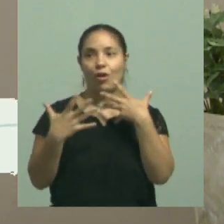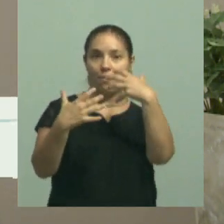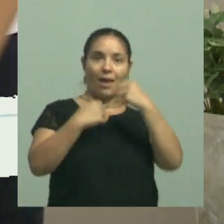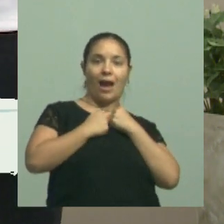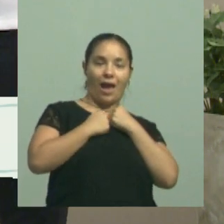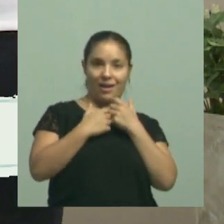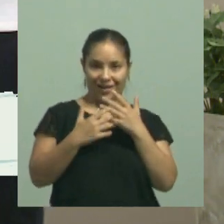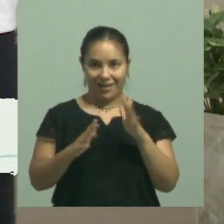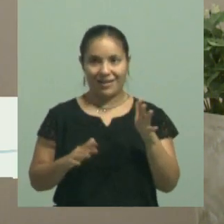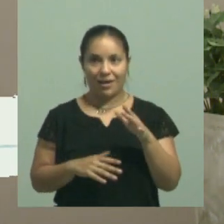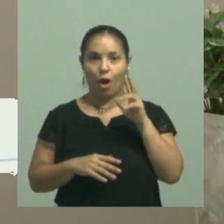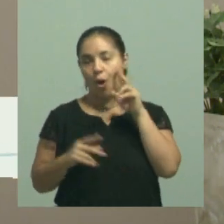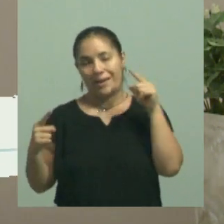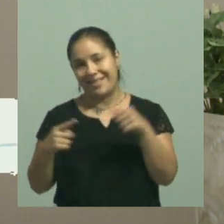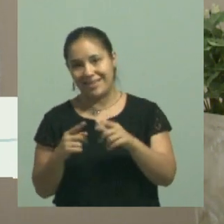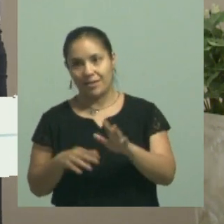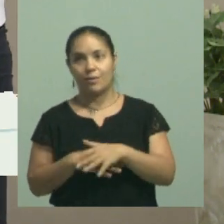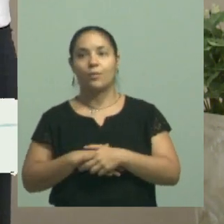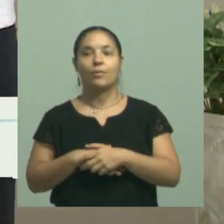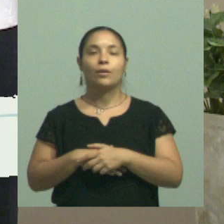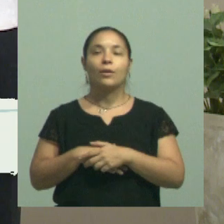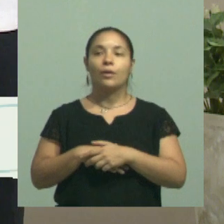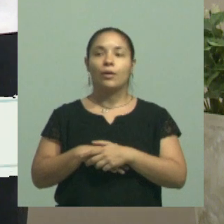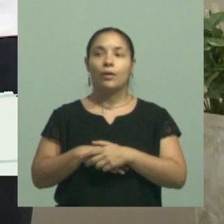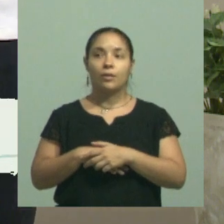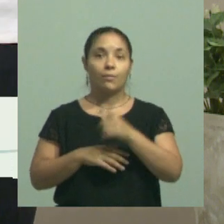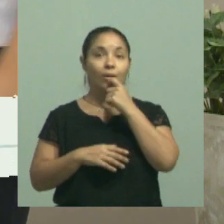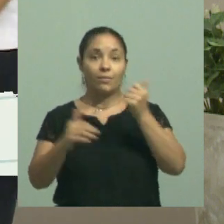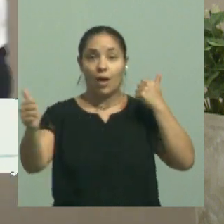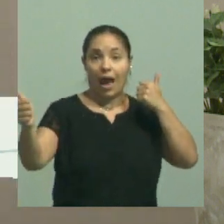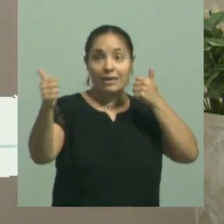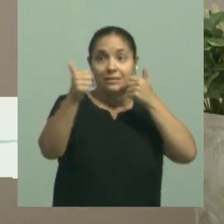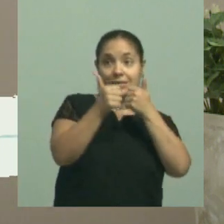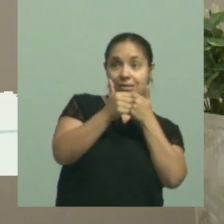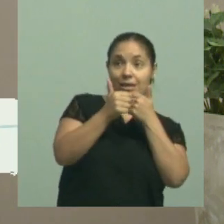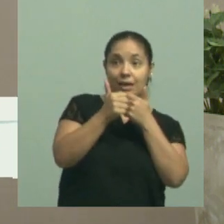defensa. Claro. Entonces es clave, cuando ella se acerca mucho, yo